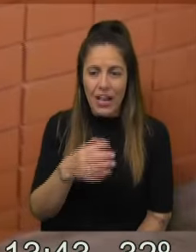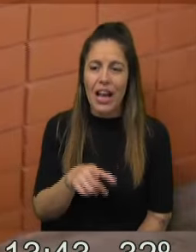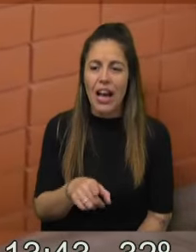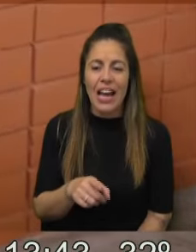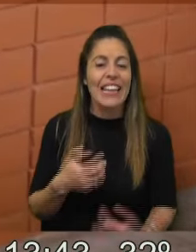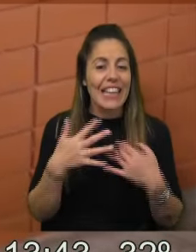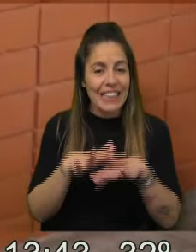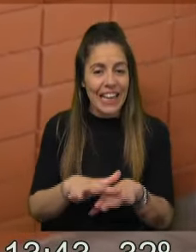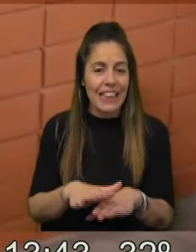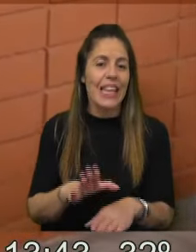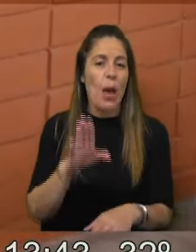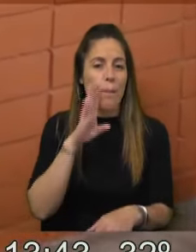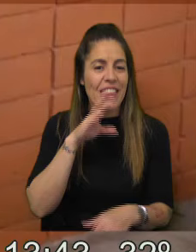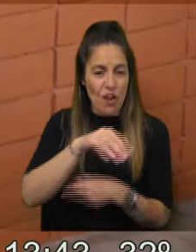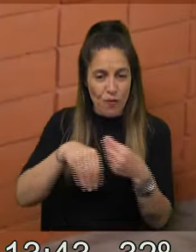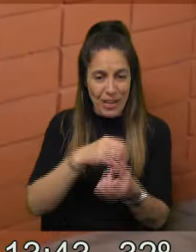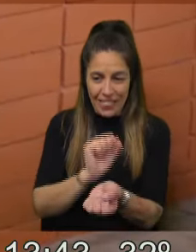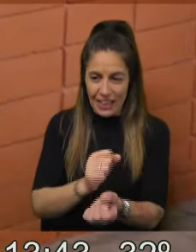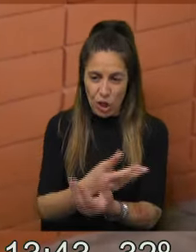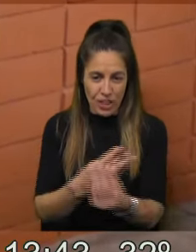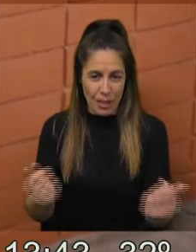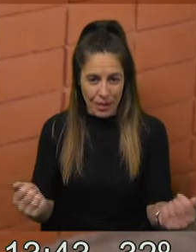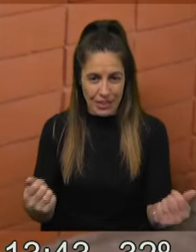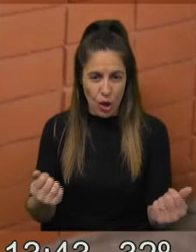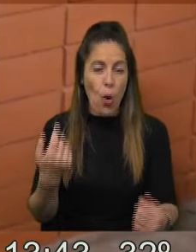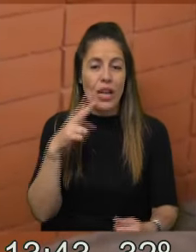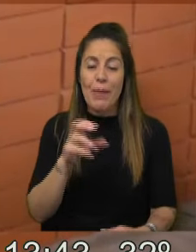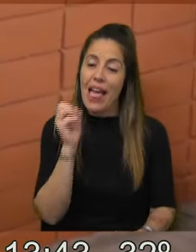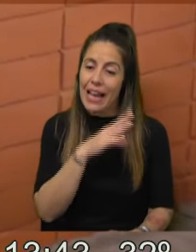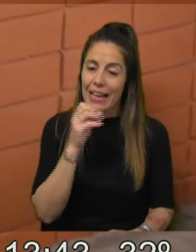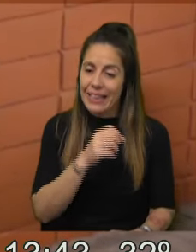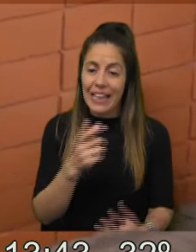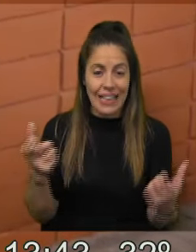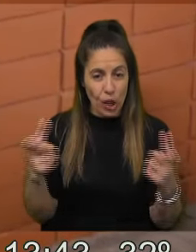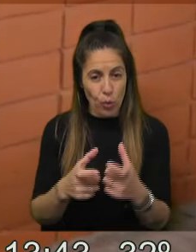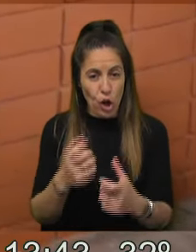Tassin, integrante de Madres y Familiares de Detenidos Desaparecidos, con una mirada crítica de lo que fue esta